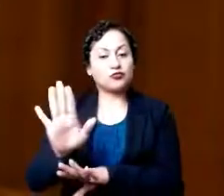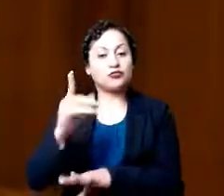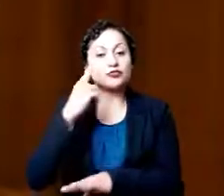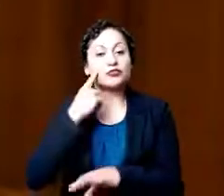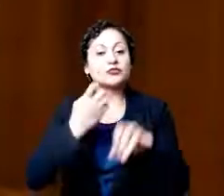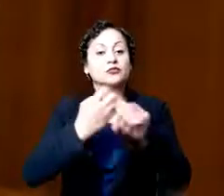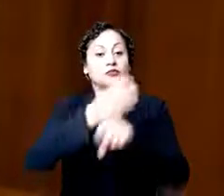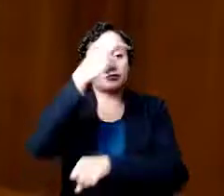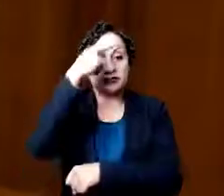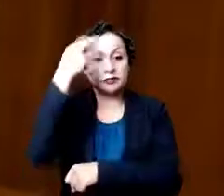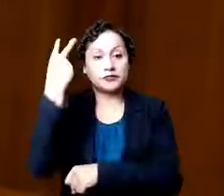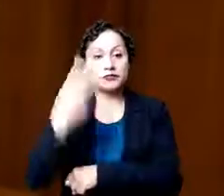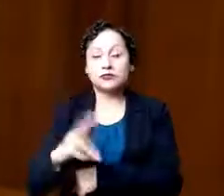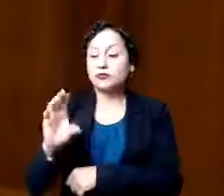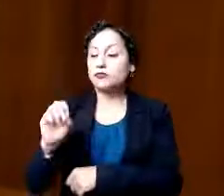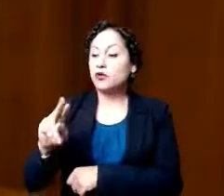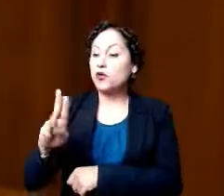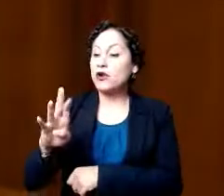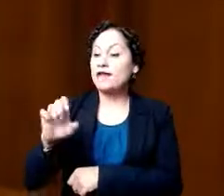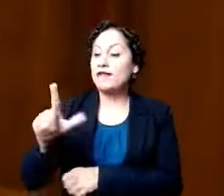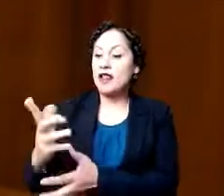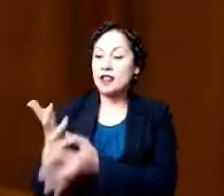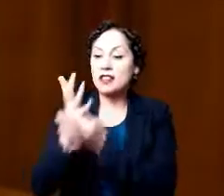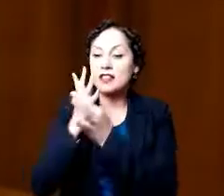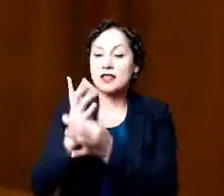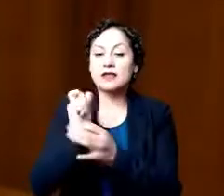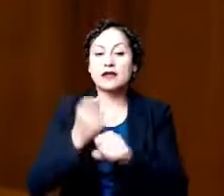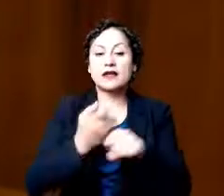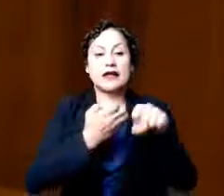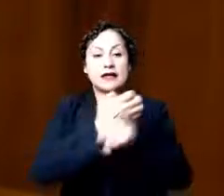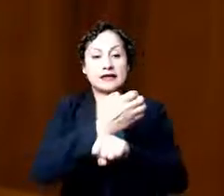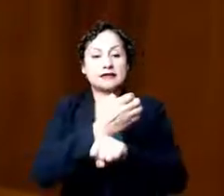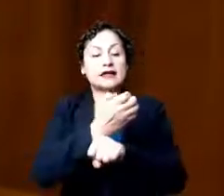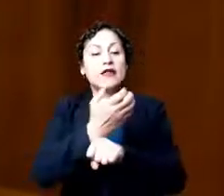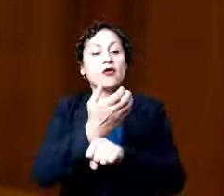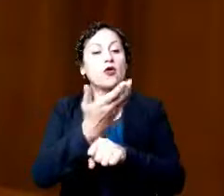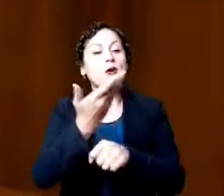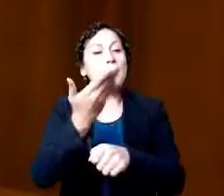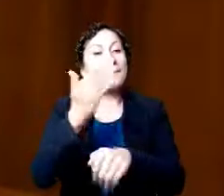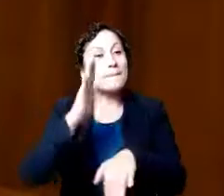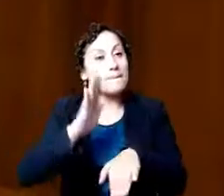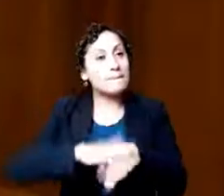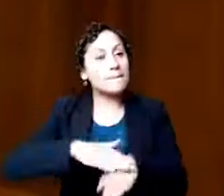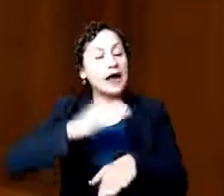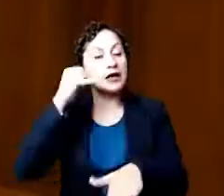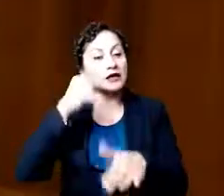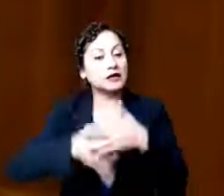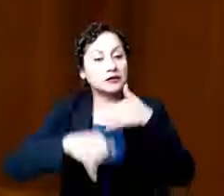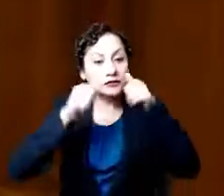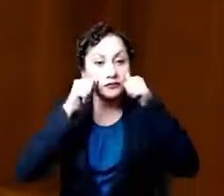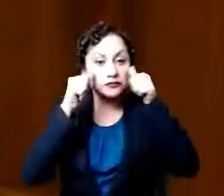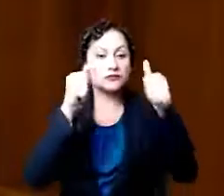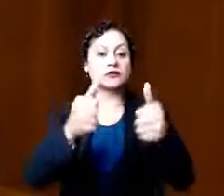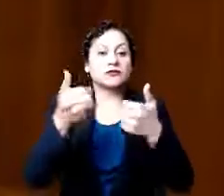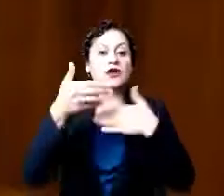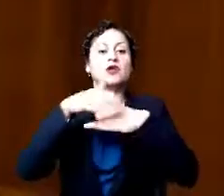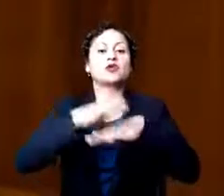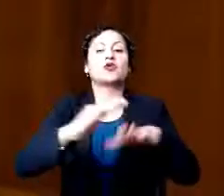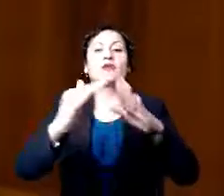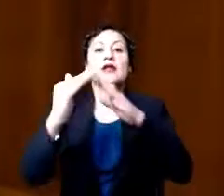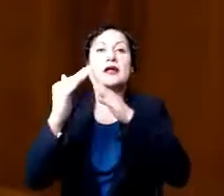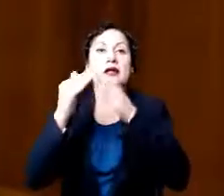los propios datos del Coneval, es el Estado que más ha avanzado en el combate a en cuanto a la carencia de vivienda